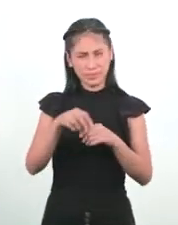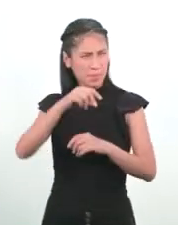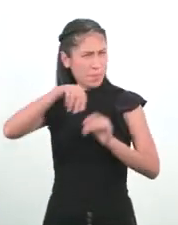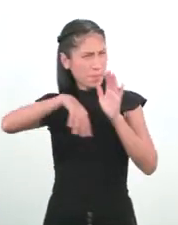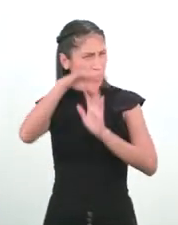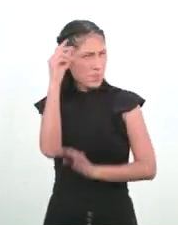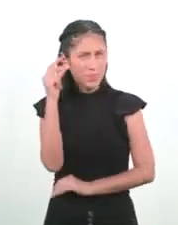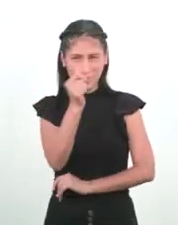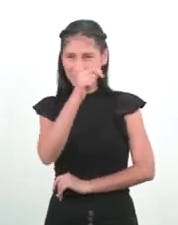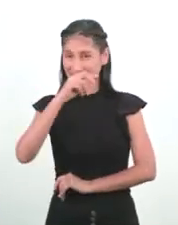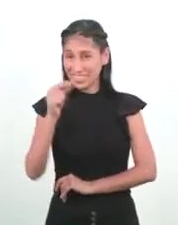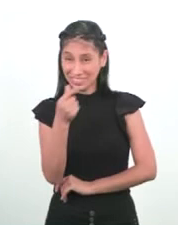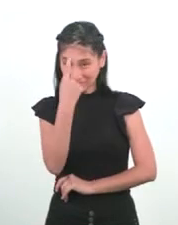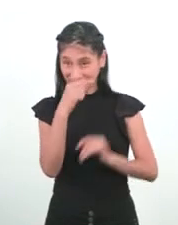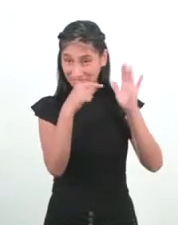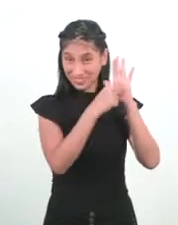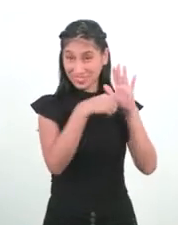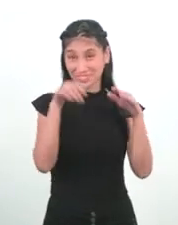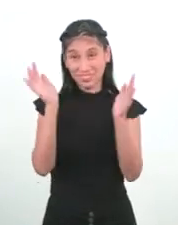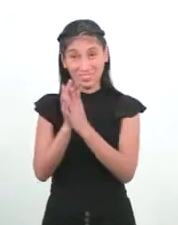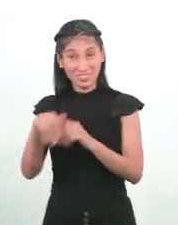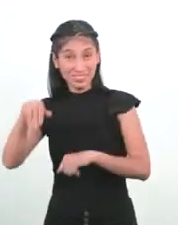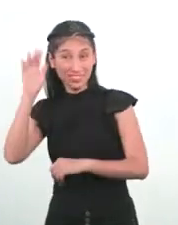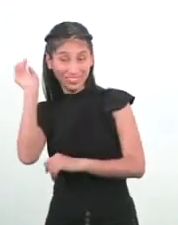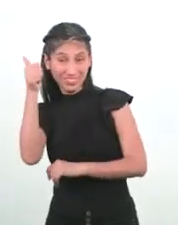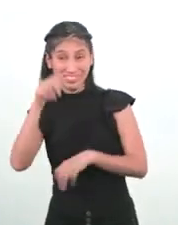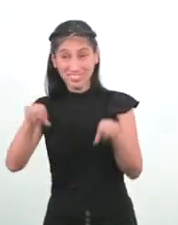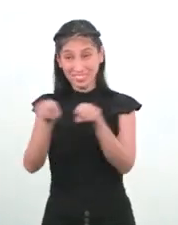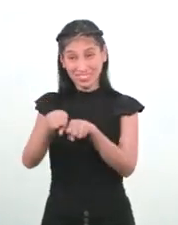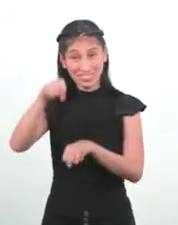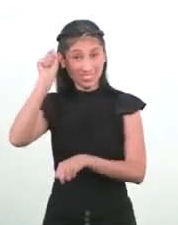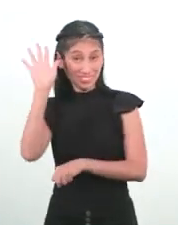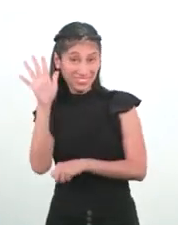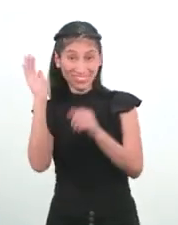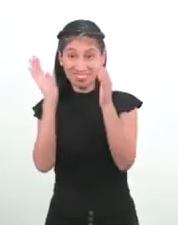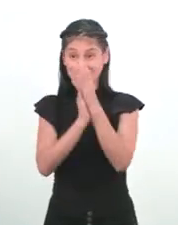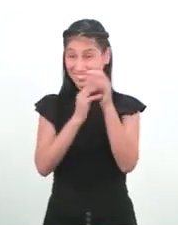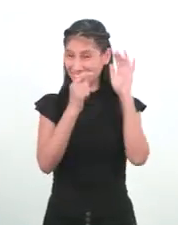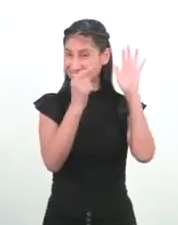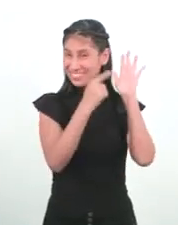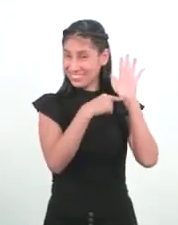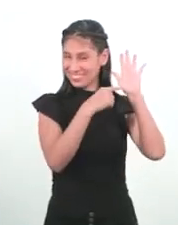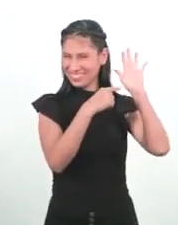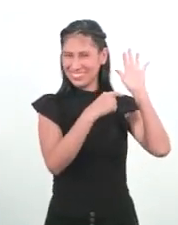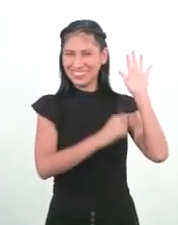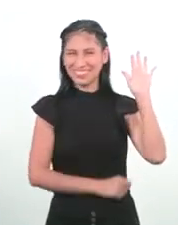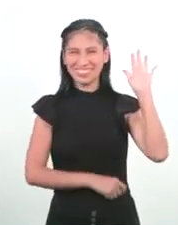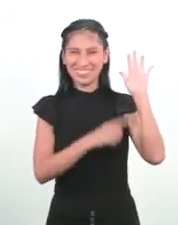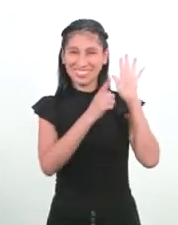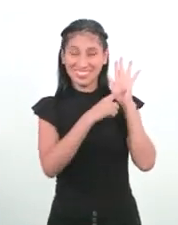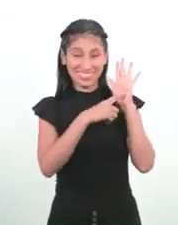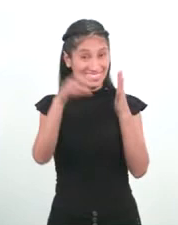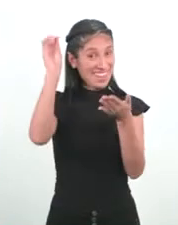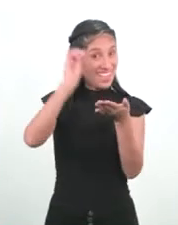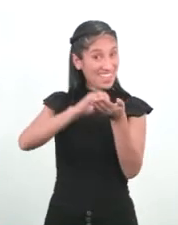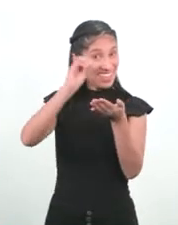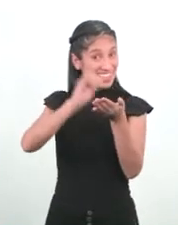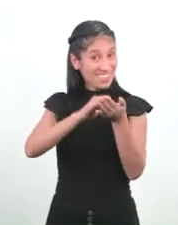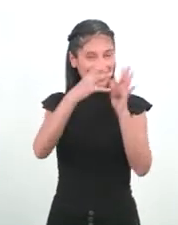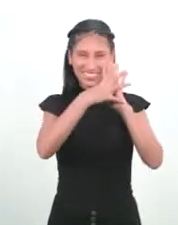más rápido, ¿ya? Pum, a, pum, a, pum, a, a. Repítelo